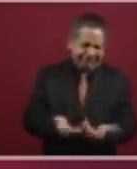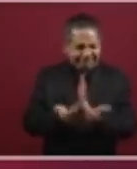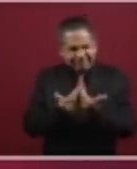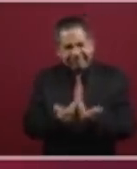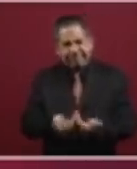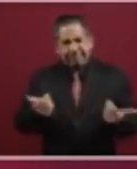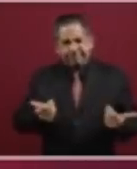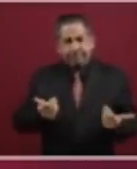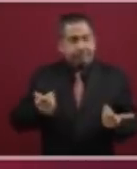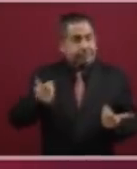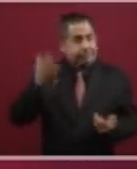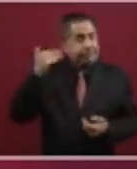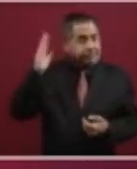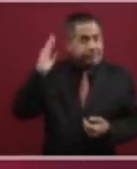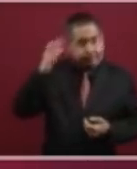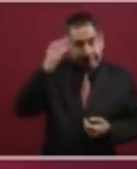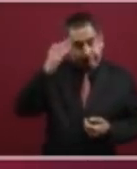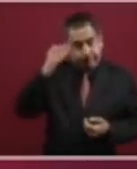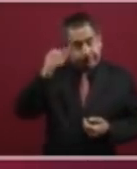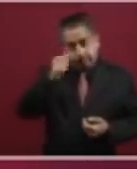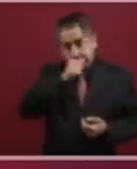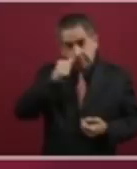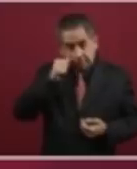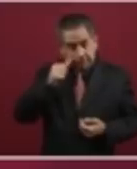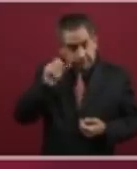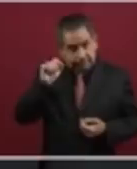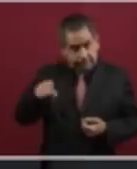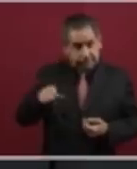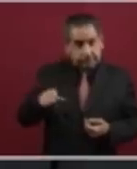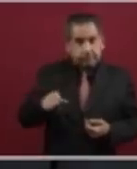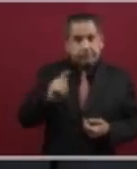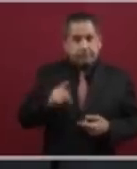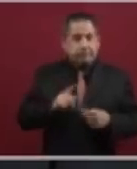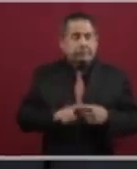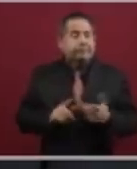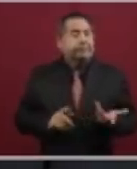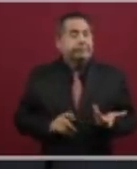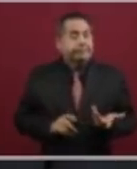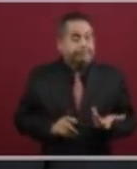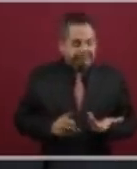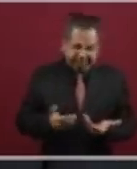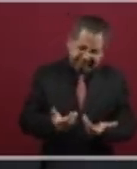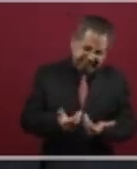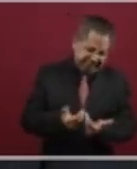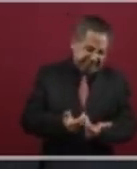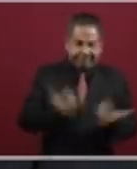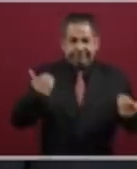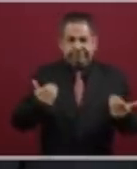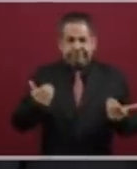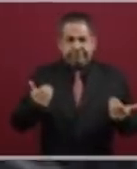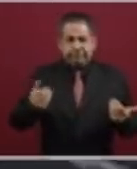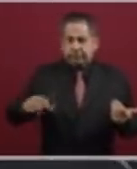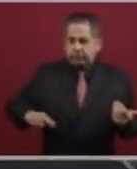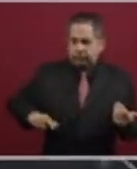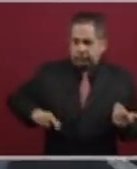en ese entonces de el Estado